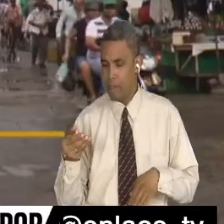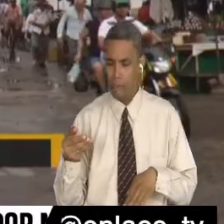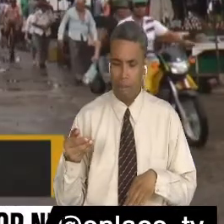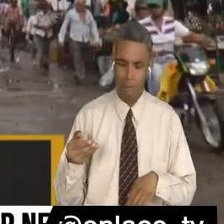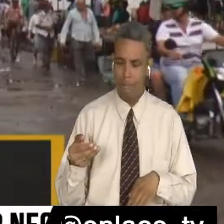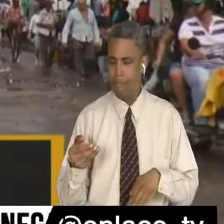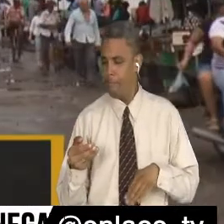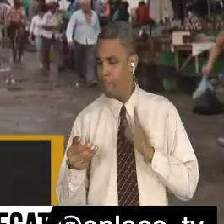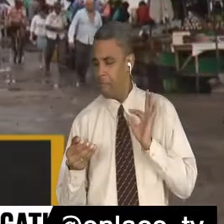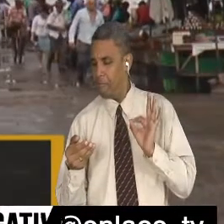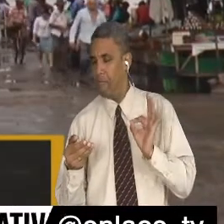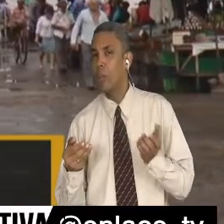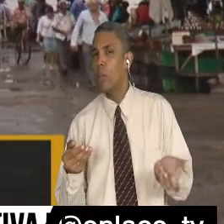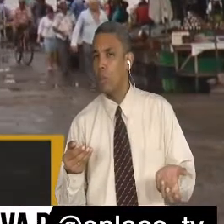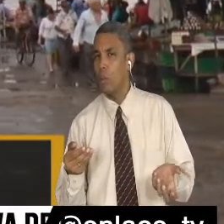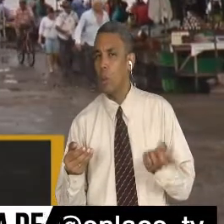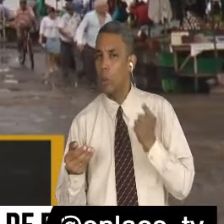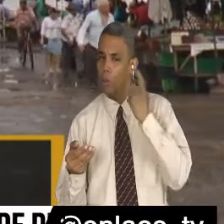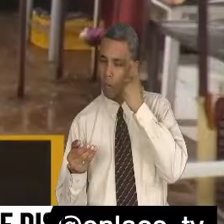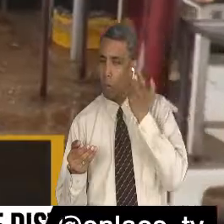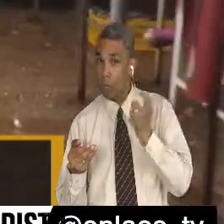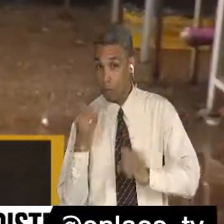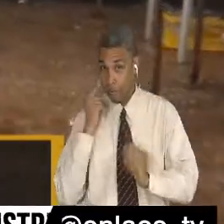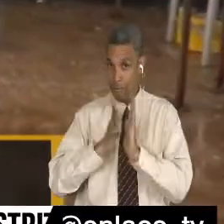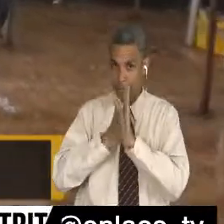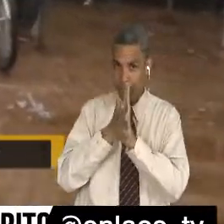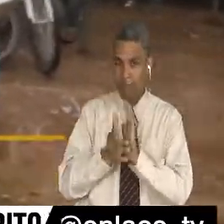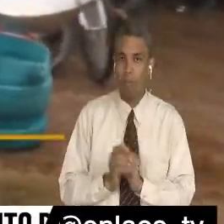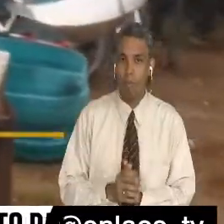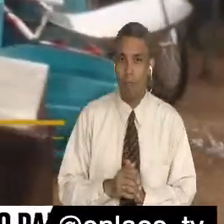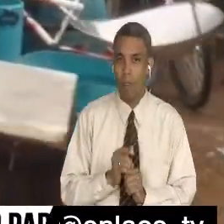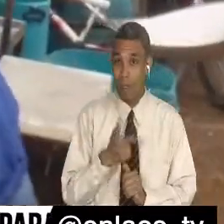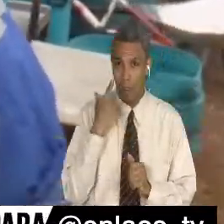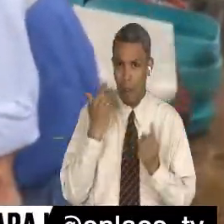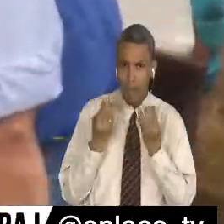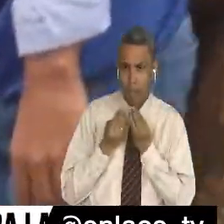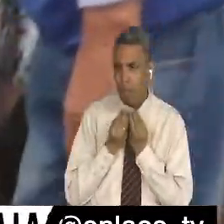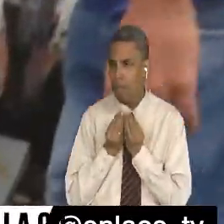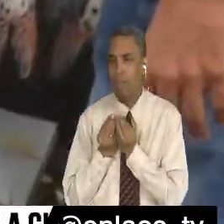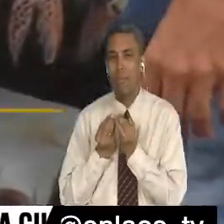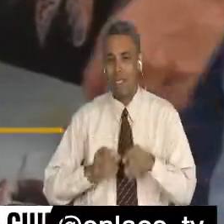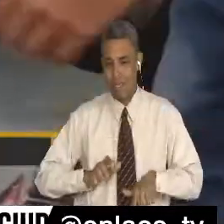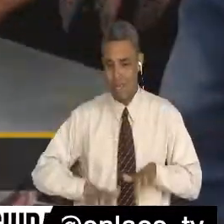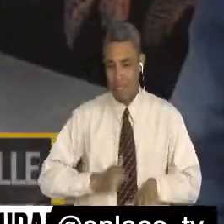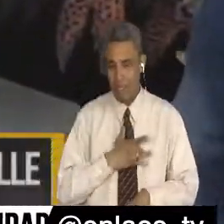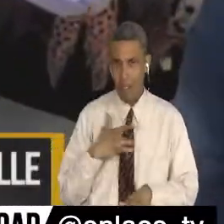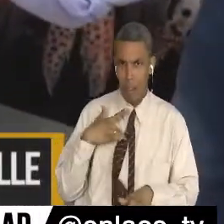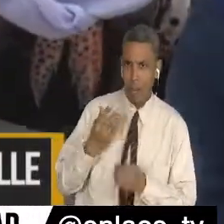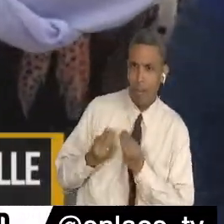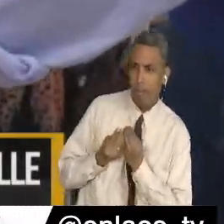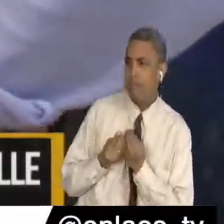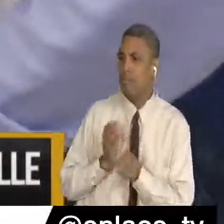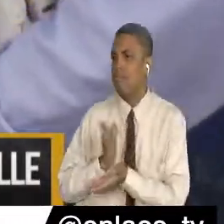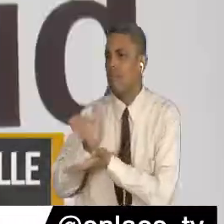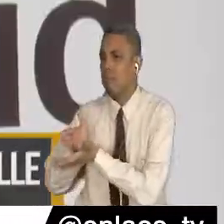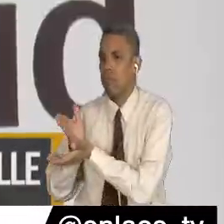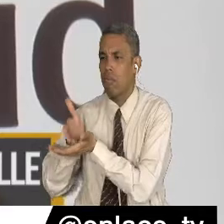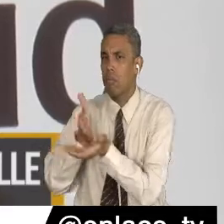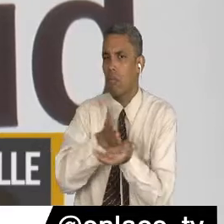El recorrido pedagógico inició desde tempranas horas en el sector del muelle. En estos se incluyó a los vehículos de refrigeración de